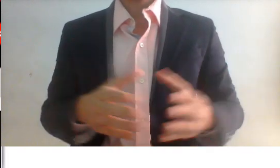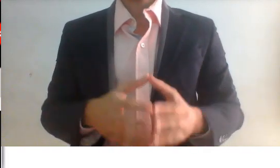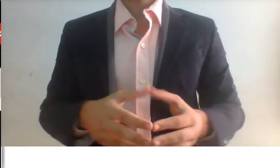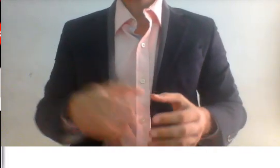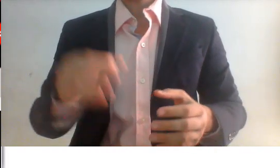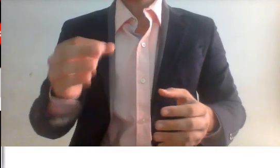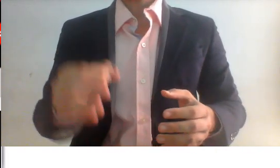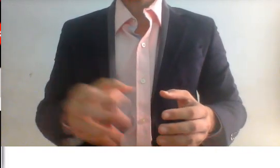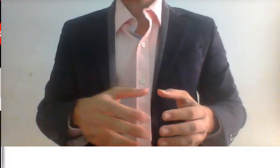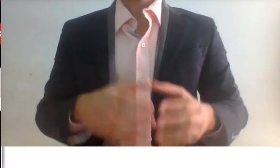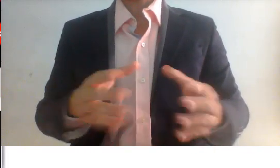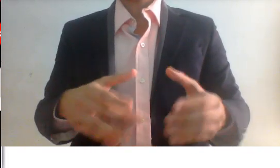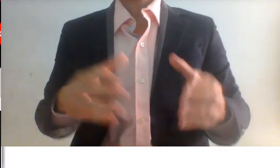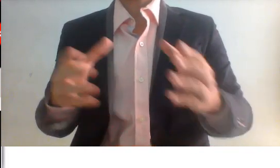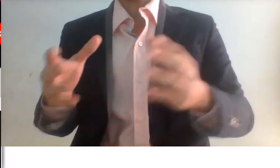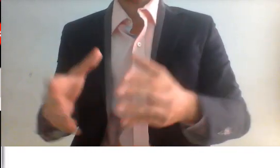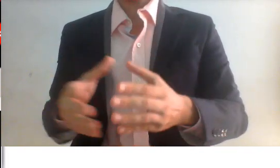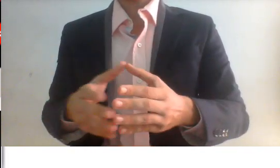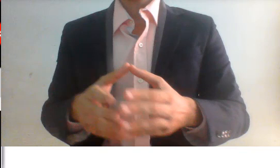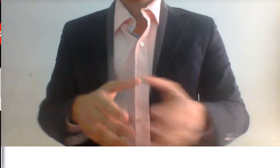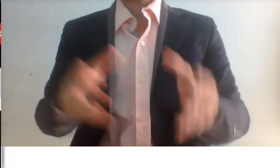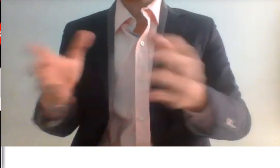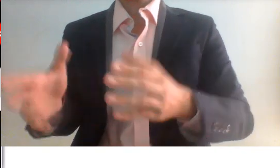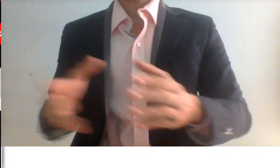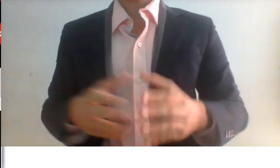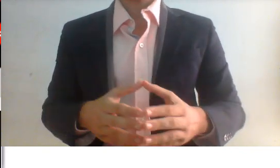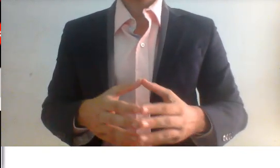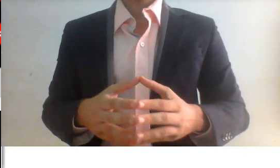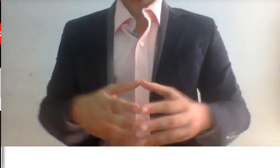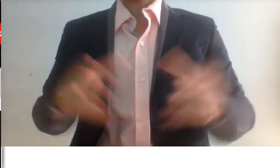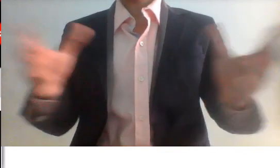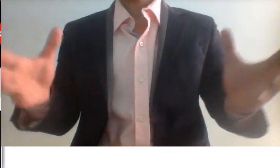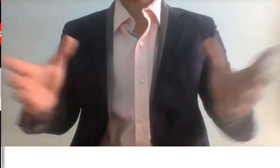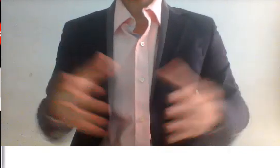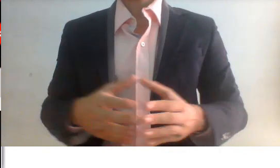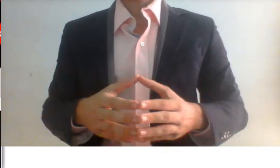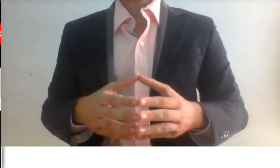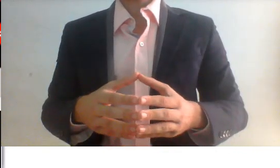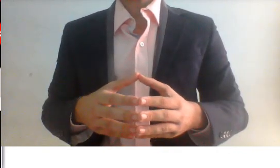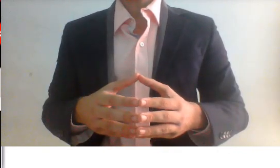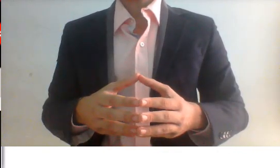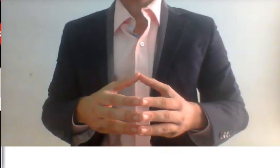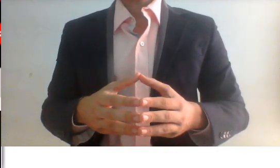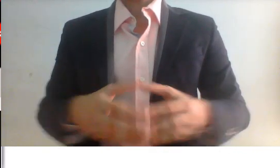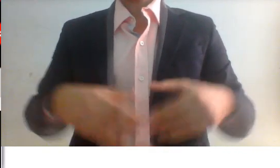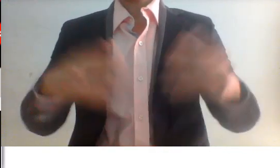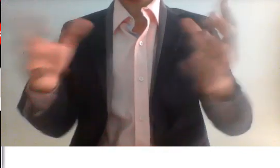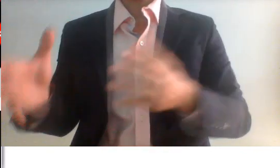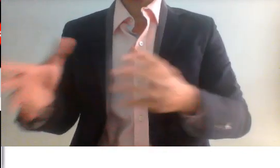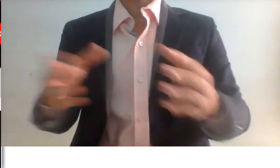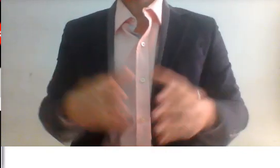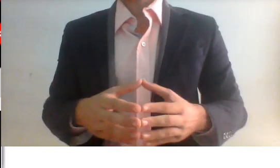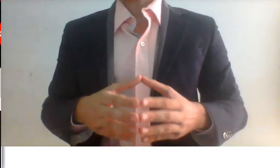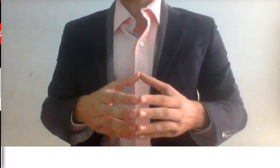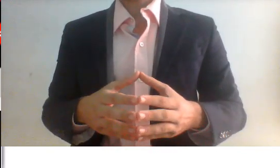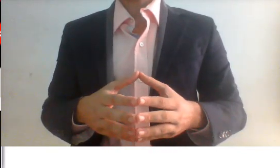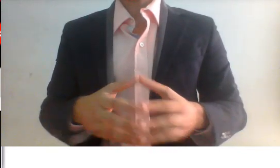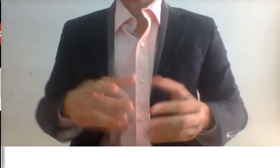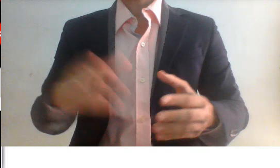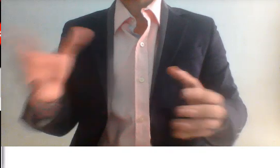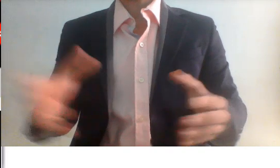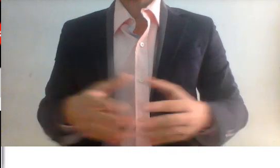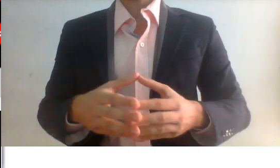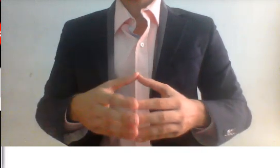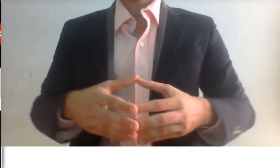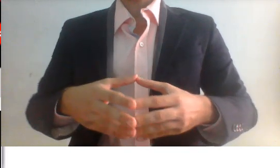terminaron desviando el 40% de los recursos de fideicomisos al sector privado y que no hubo realmente un beneficio, y que estos mismos recursos que se terminaron